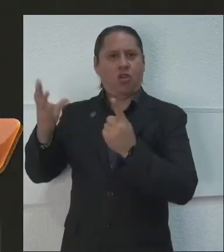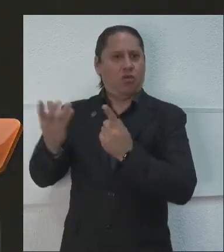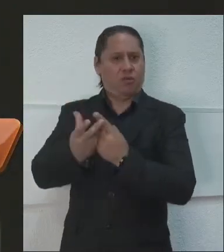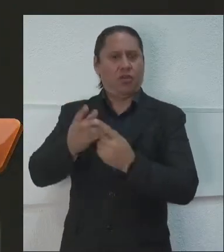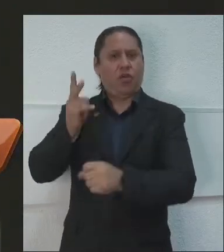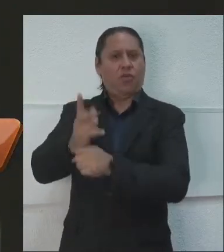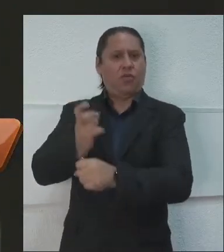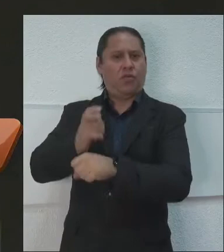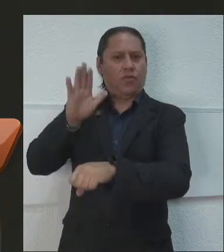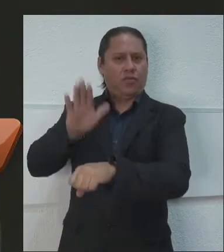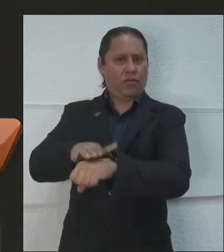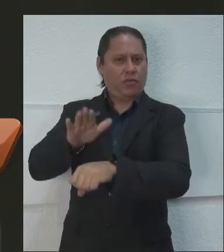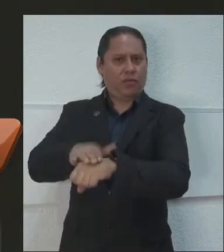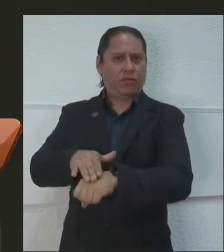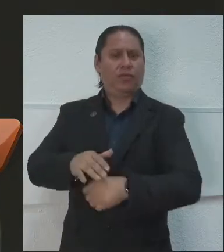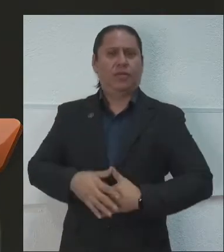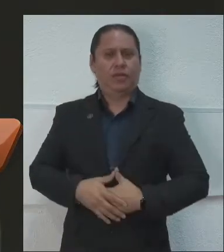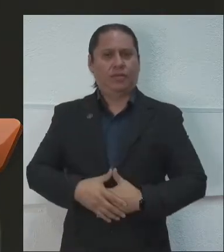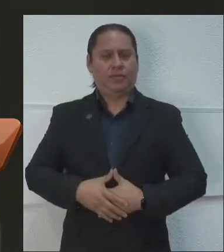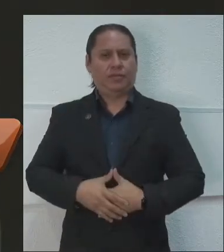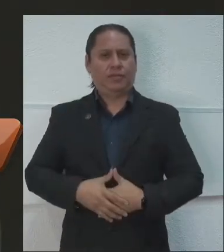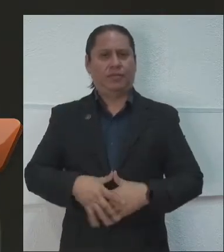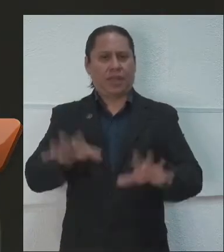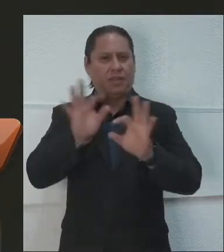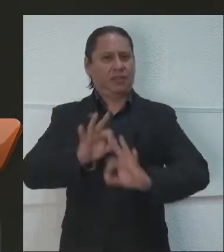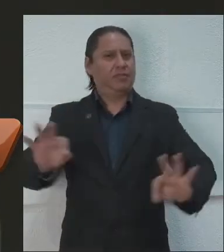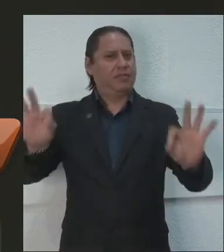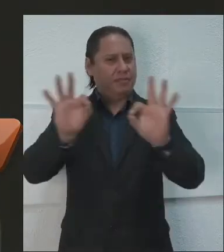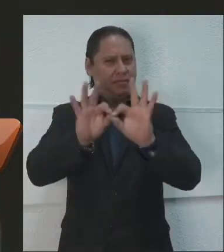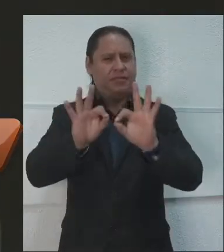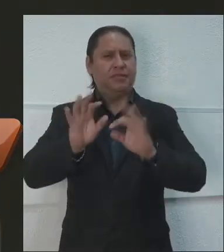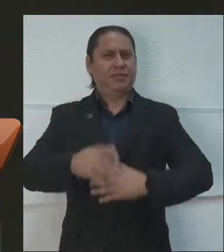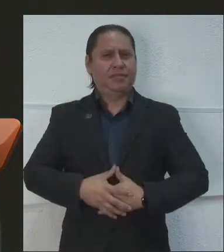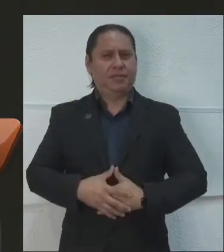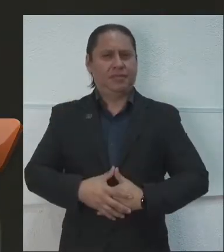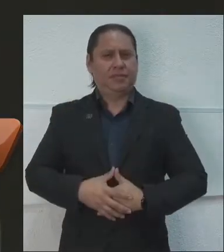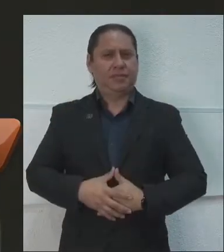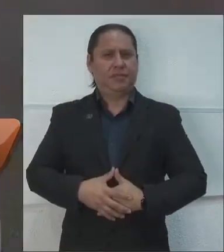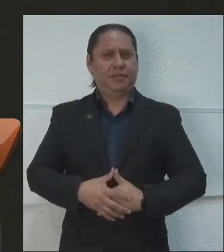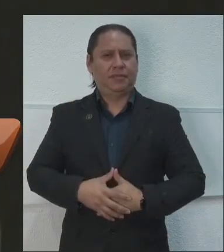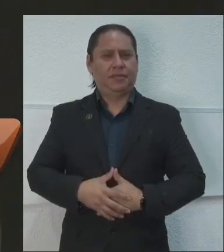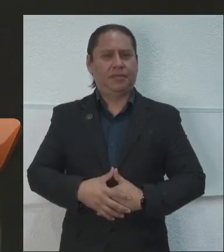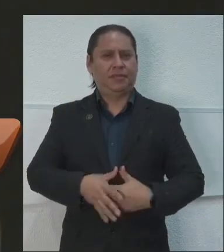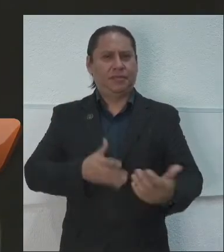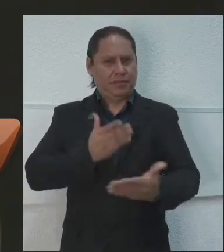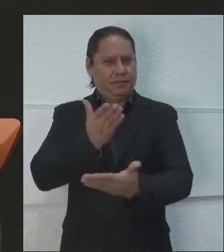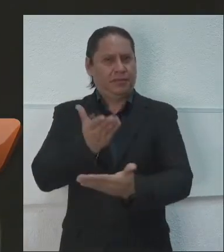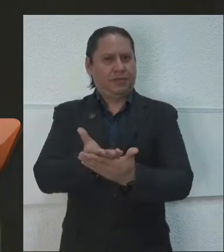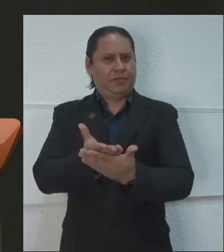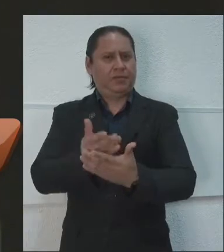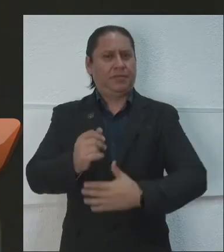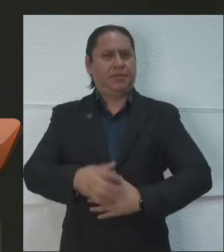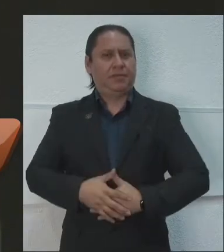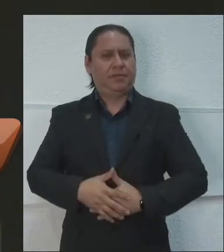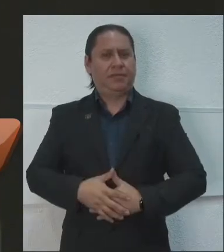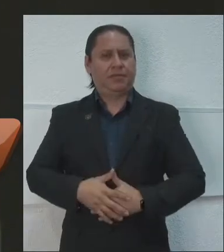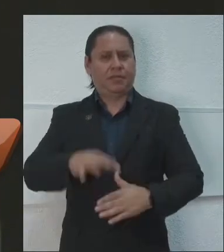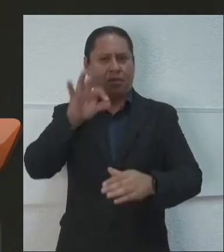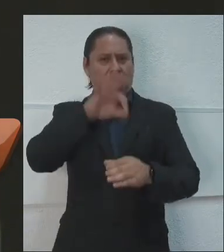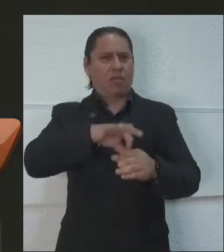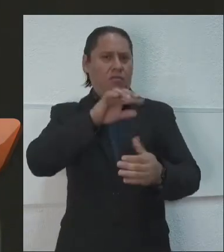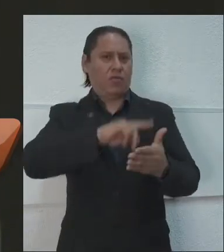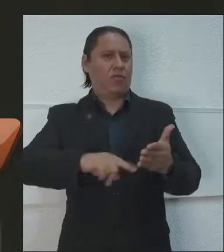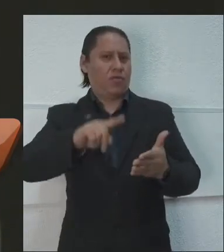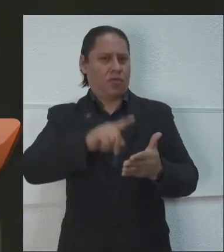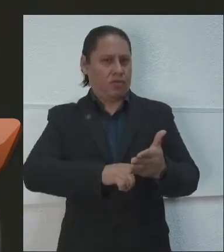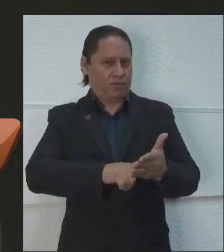este exhorto. Por su importancia, pido se dé el voto a